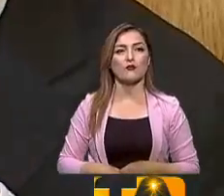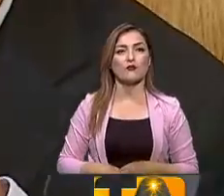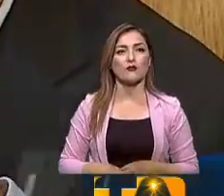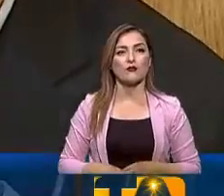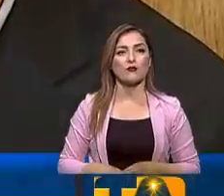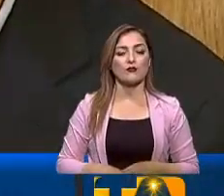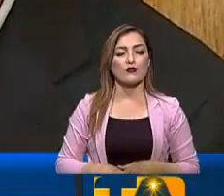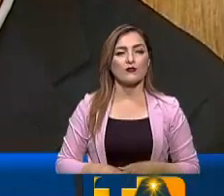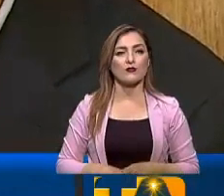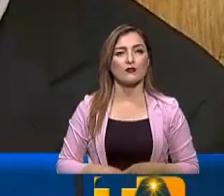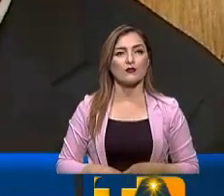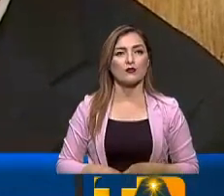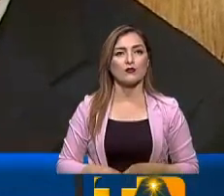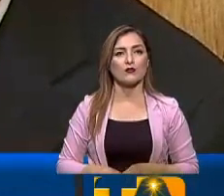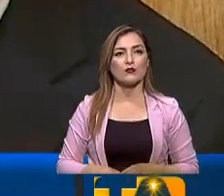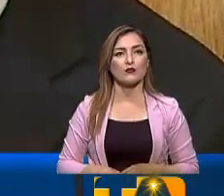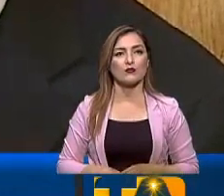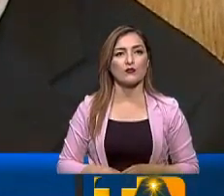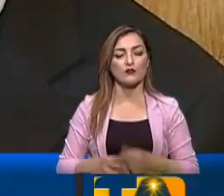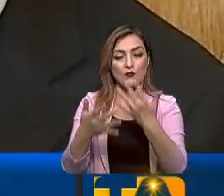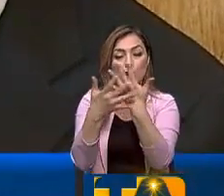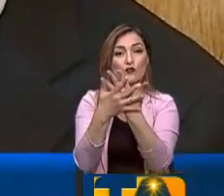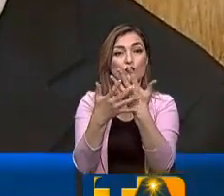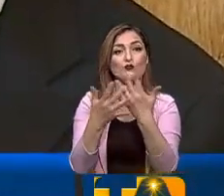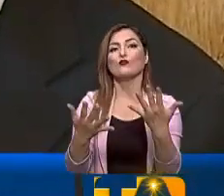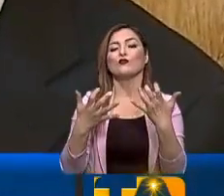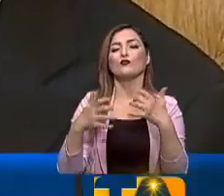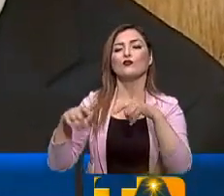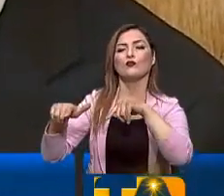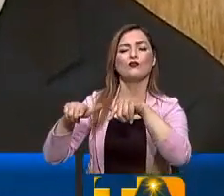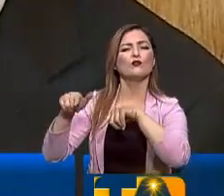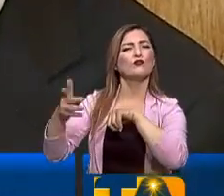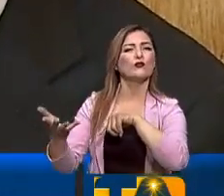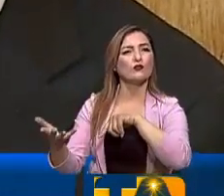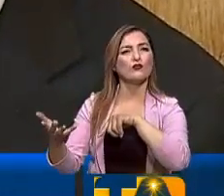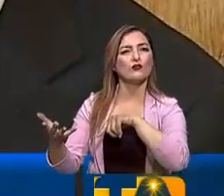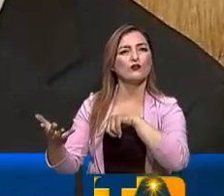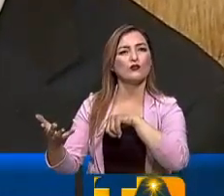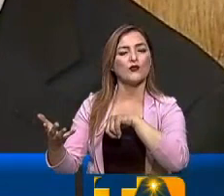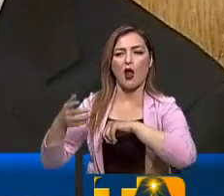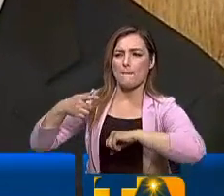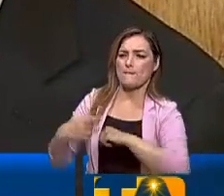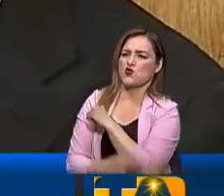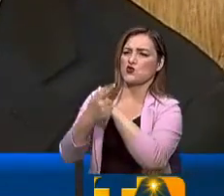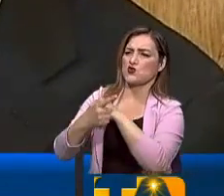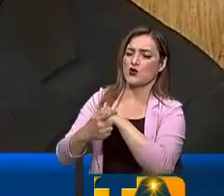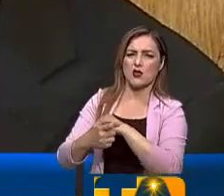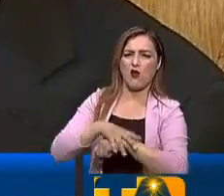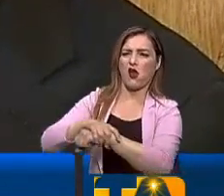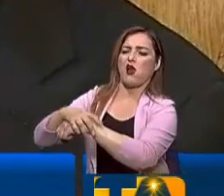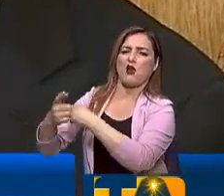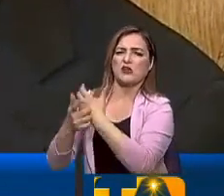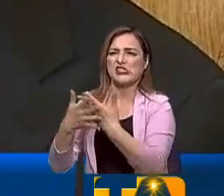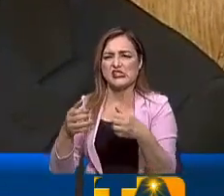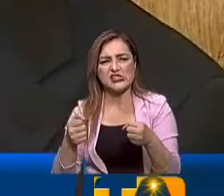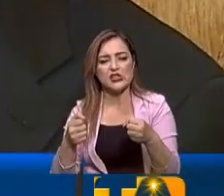que los centros de privación de libertad no solo sean lugares de escarmiento, sino espacios en